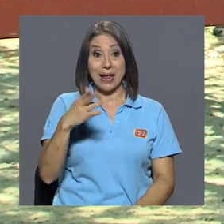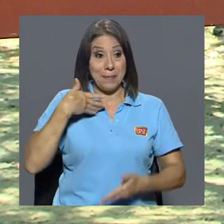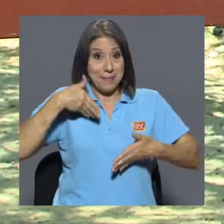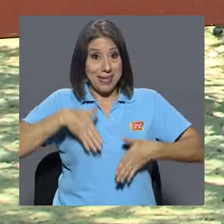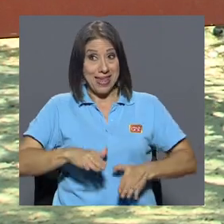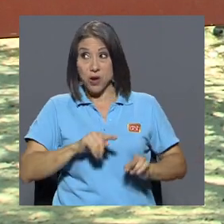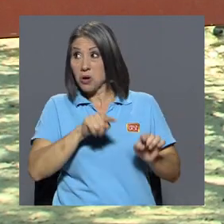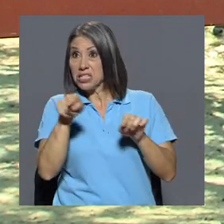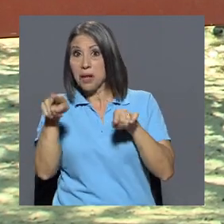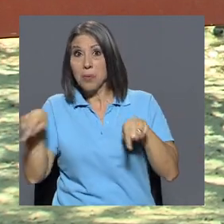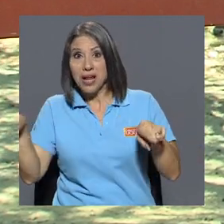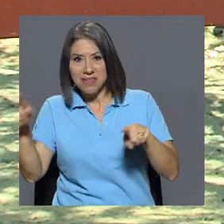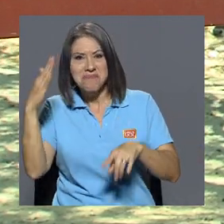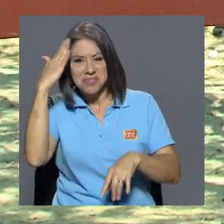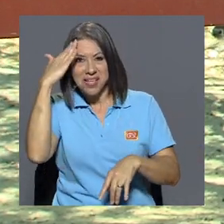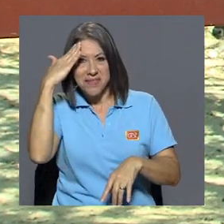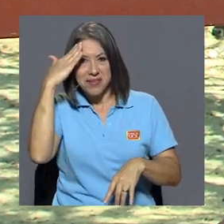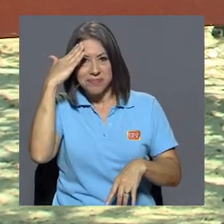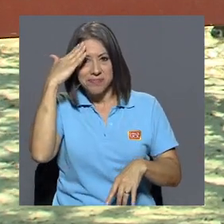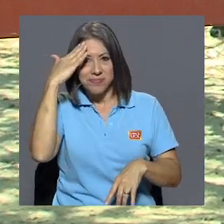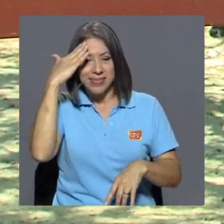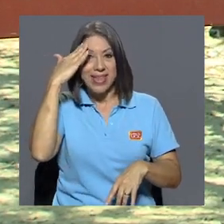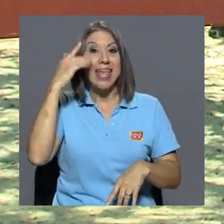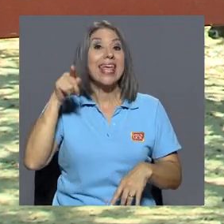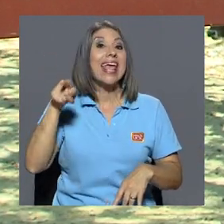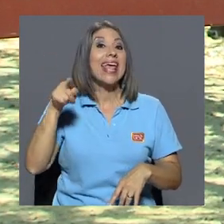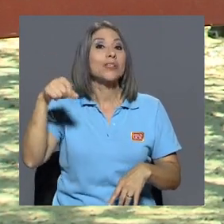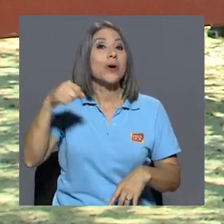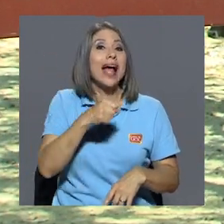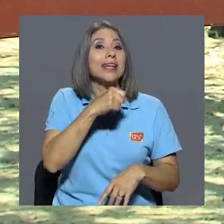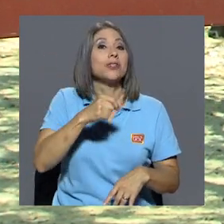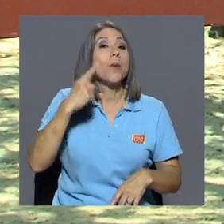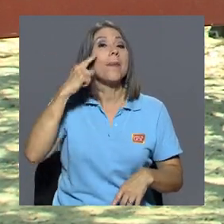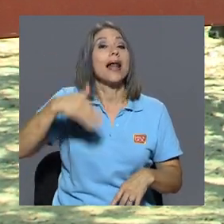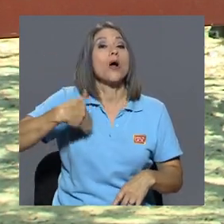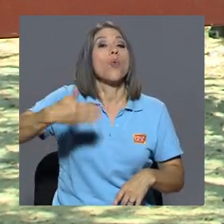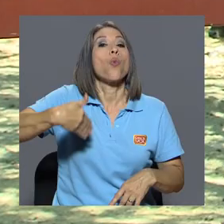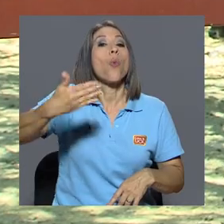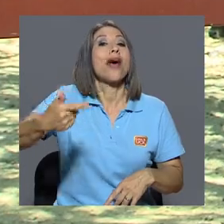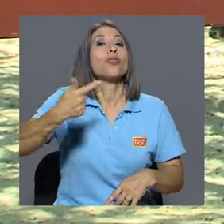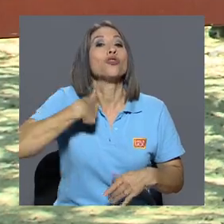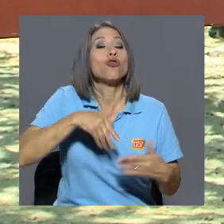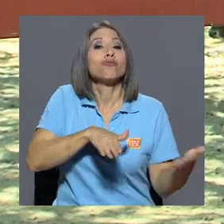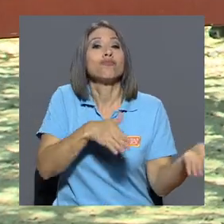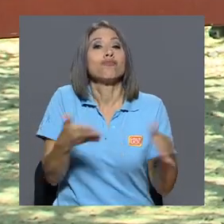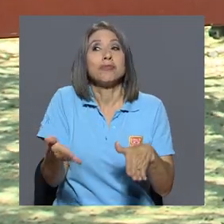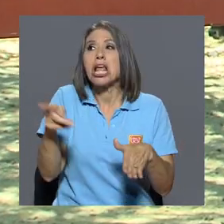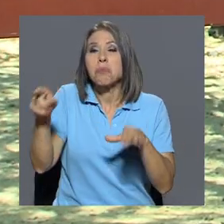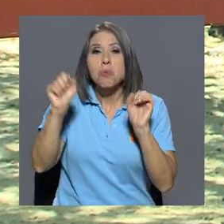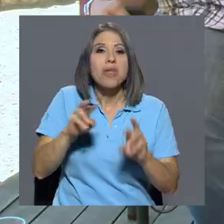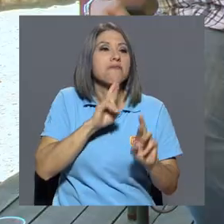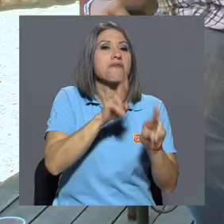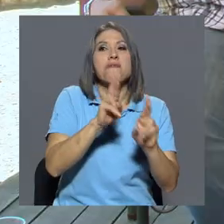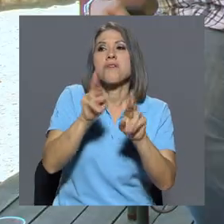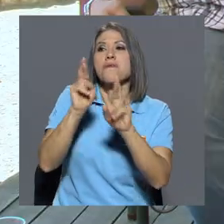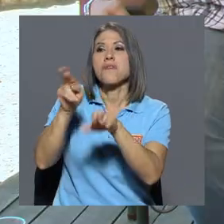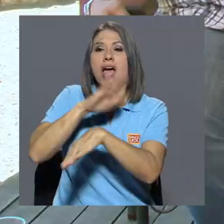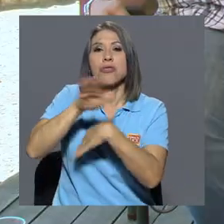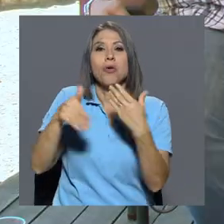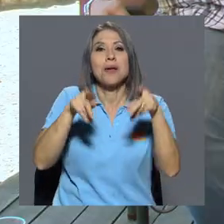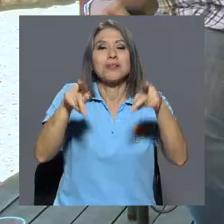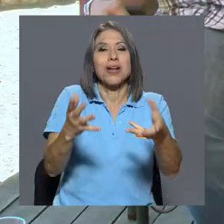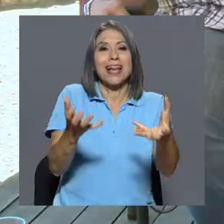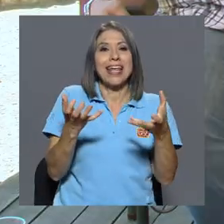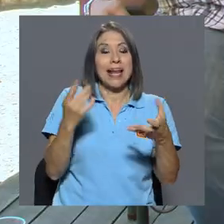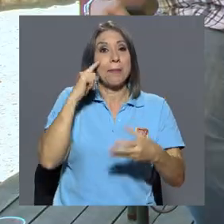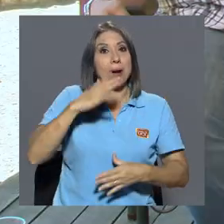sabe que es para cuando yo no esté entre los vivos, que se la regale a todo el que la quiera. Para mí es